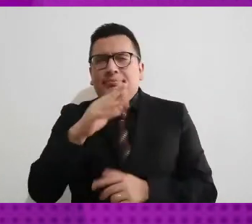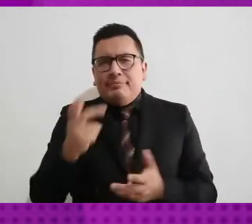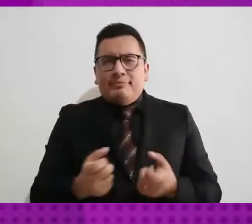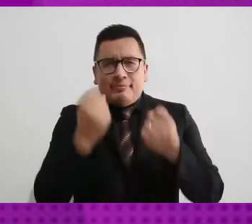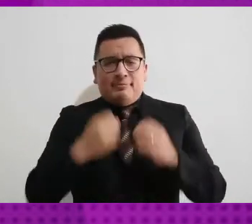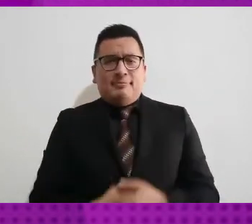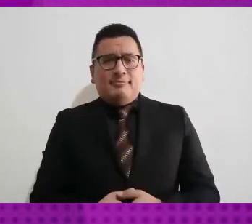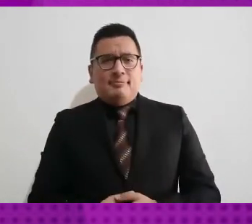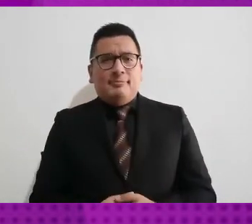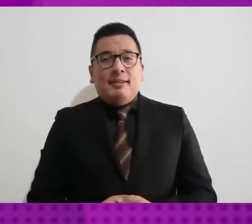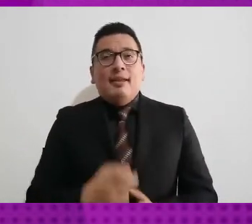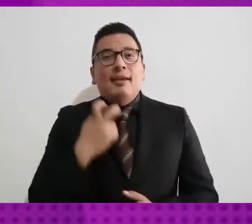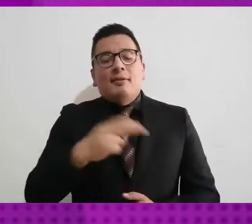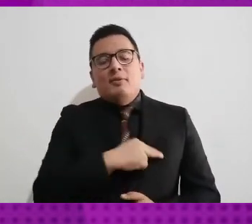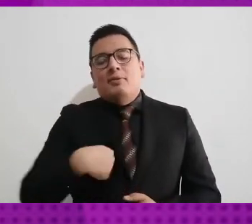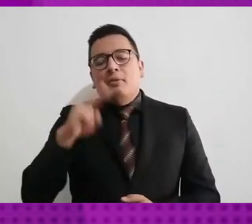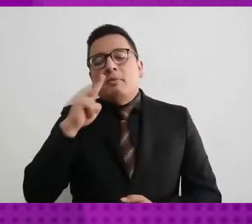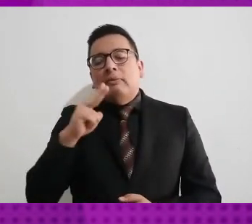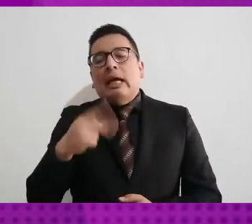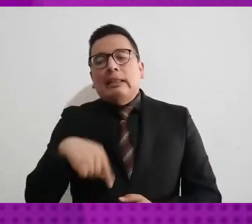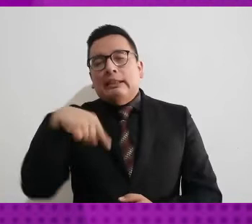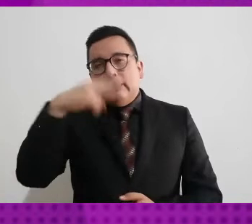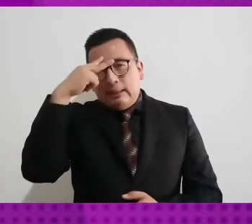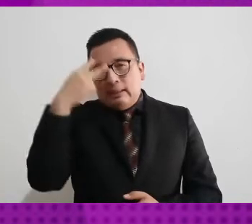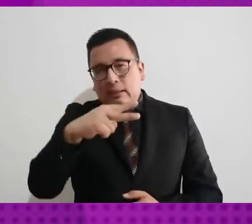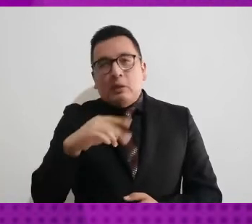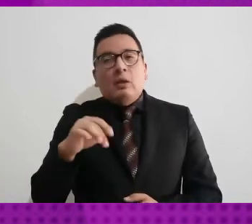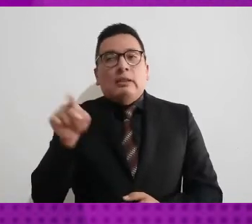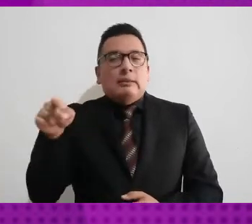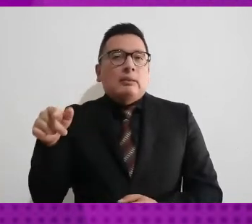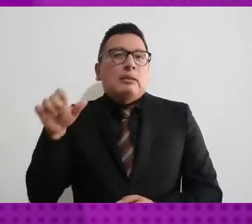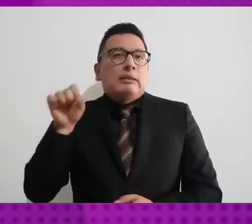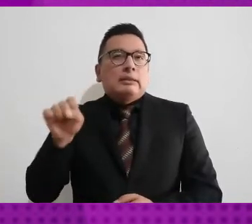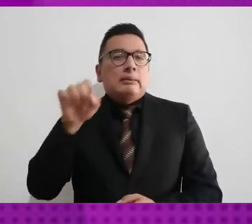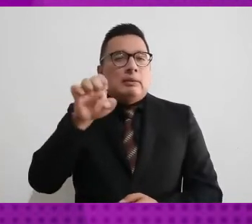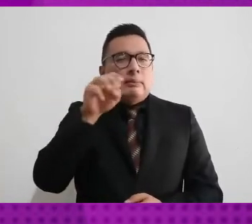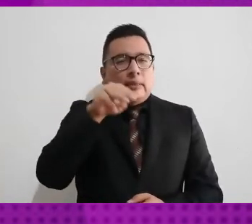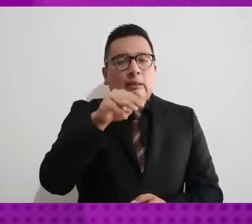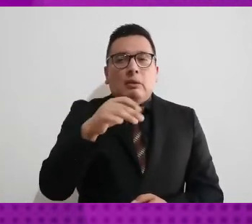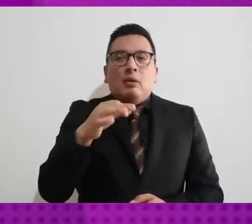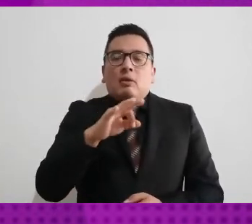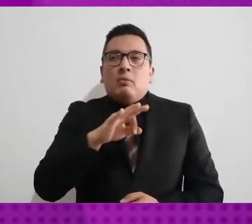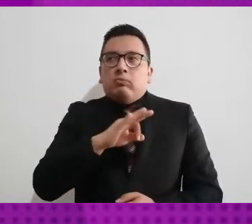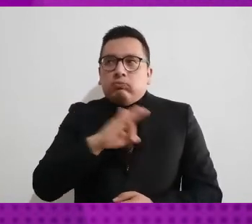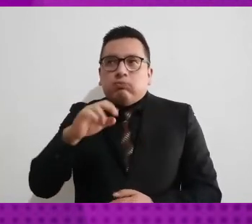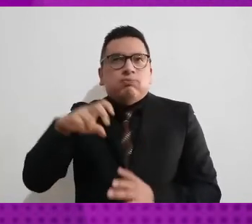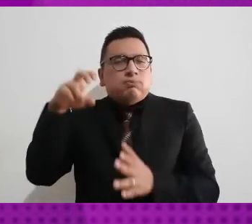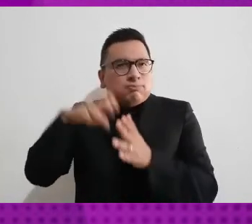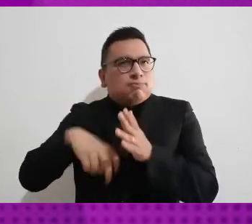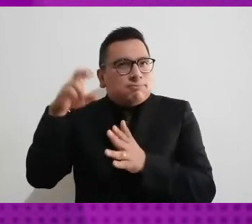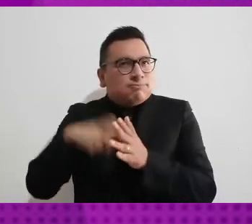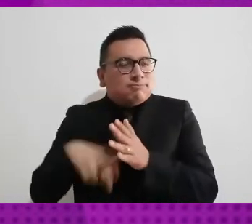Y ese es el gran indicador del éxito del sistema electoral mexicano, que desde entonces ha